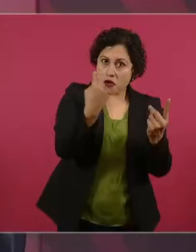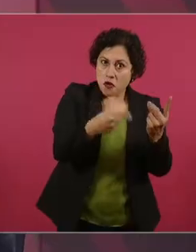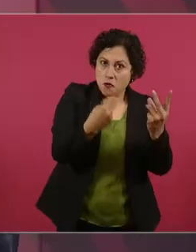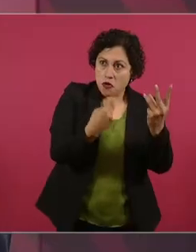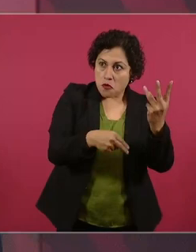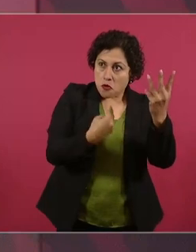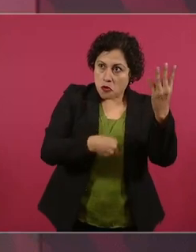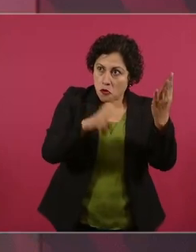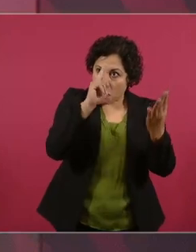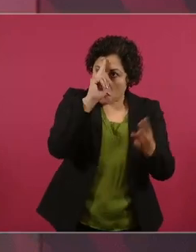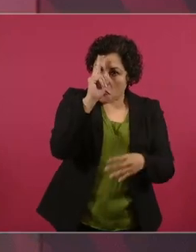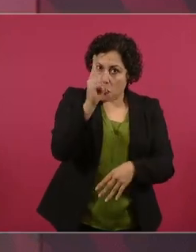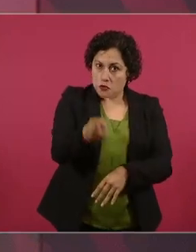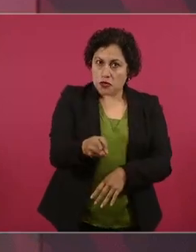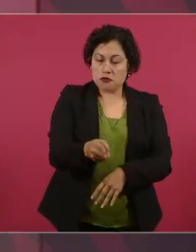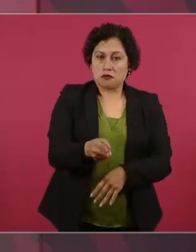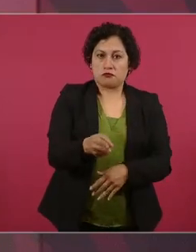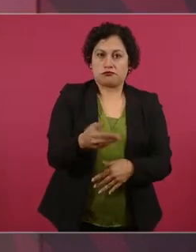llevo en la lista.